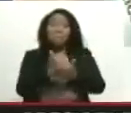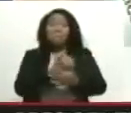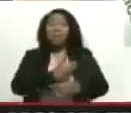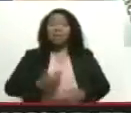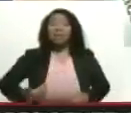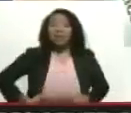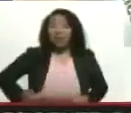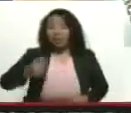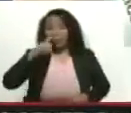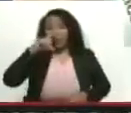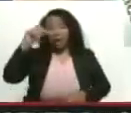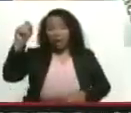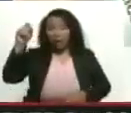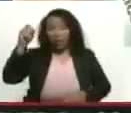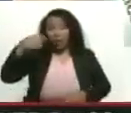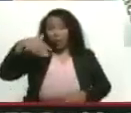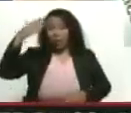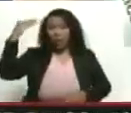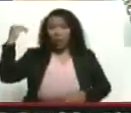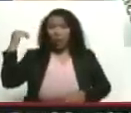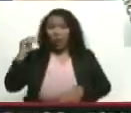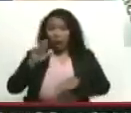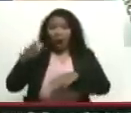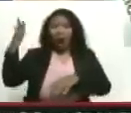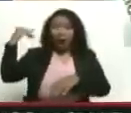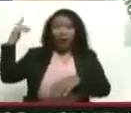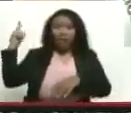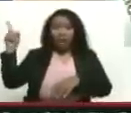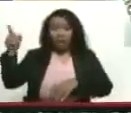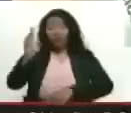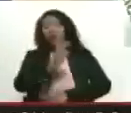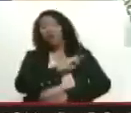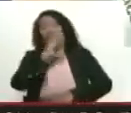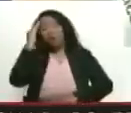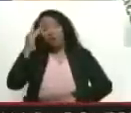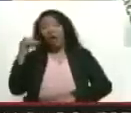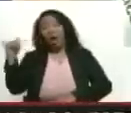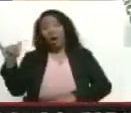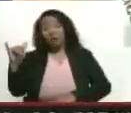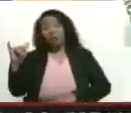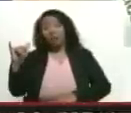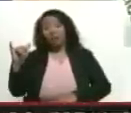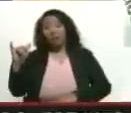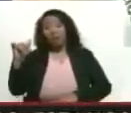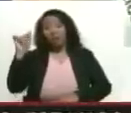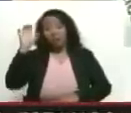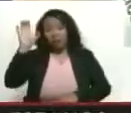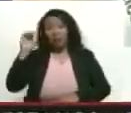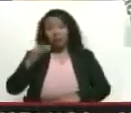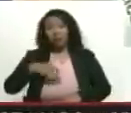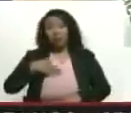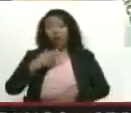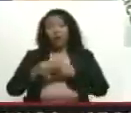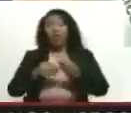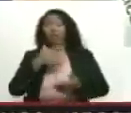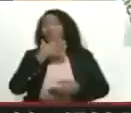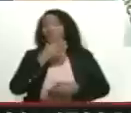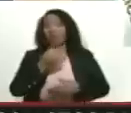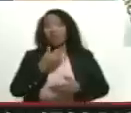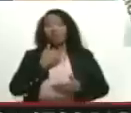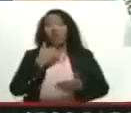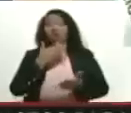de la República, Nicolás Maduro. Por ahí estaba el alto mando político-militar de la nación. Pudo haber fácilmente muerto